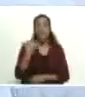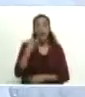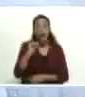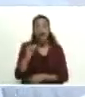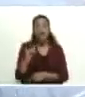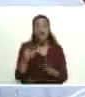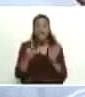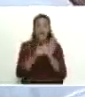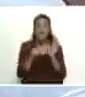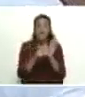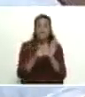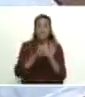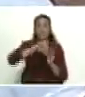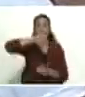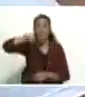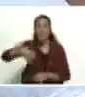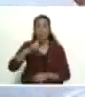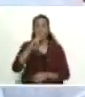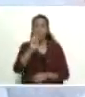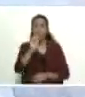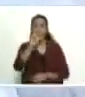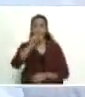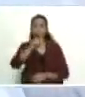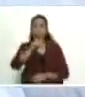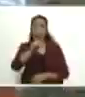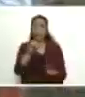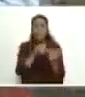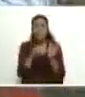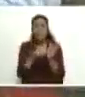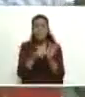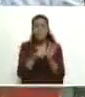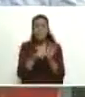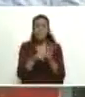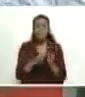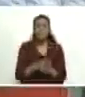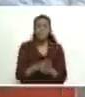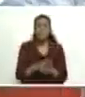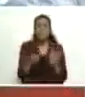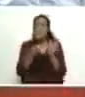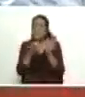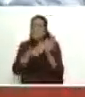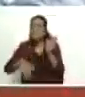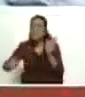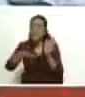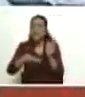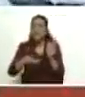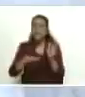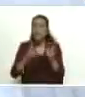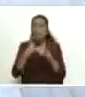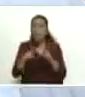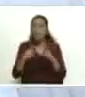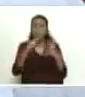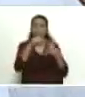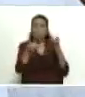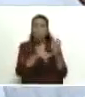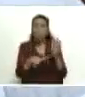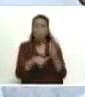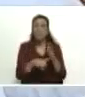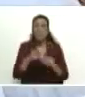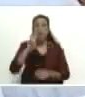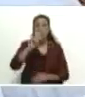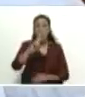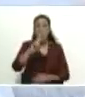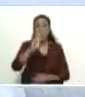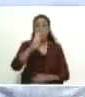el Liceo Juan Antonio Mandarino, ¿verdad? ¿Dónde que tengo, ese liceo? Lo tenemos acá cerca de la Madre Emilia, también tenemos como VC la